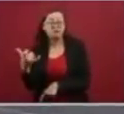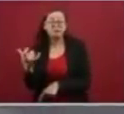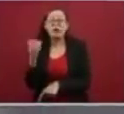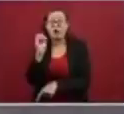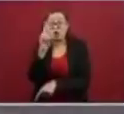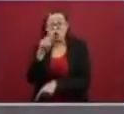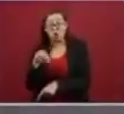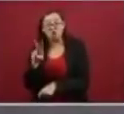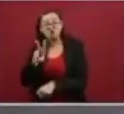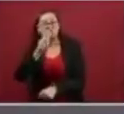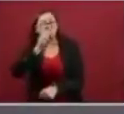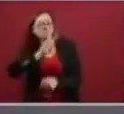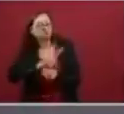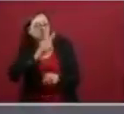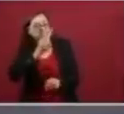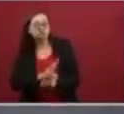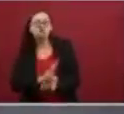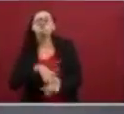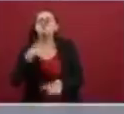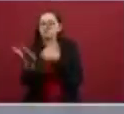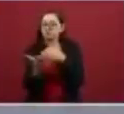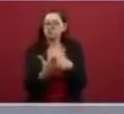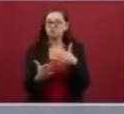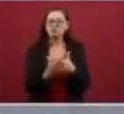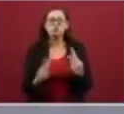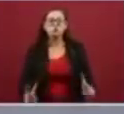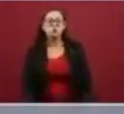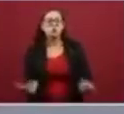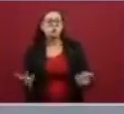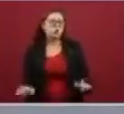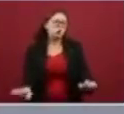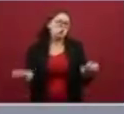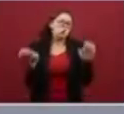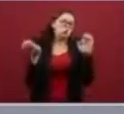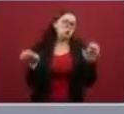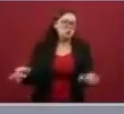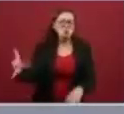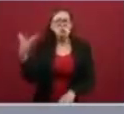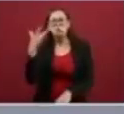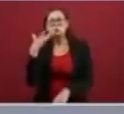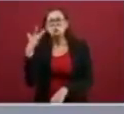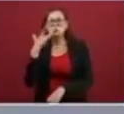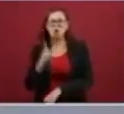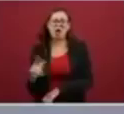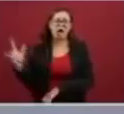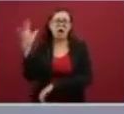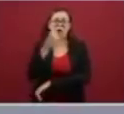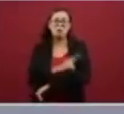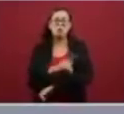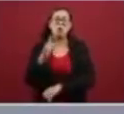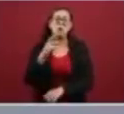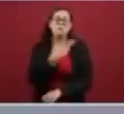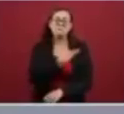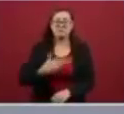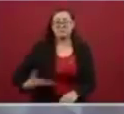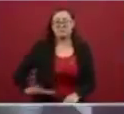la ONU, el lujoso y extravagante avión presidencial.